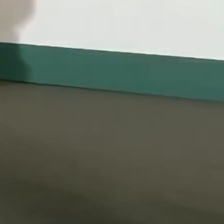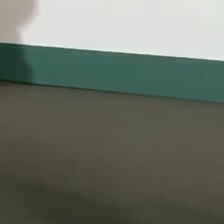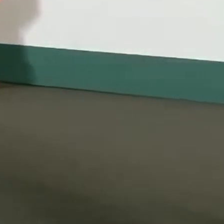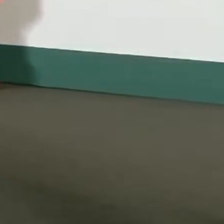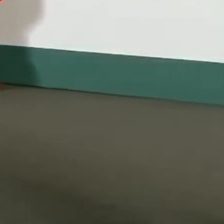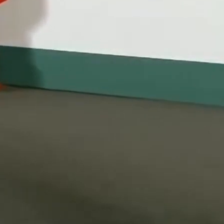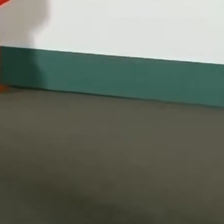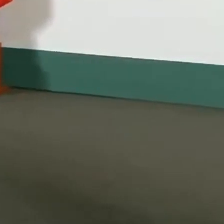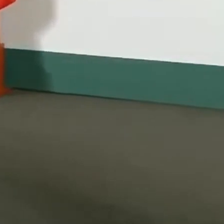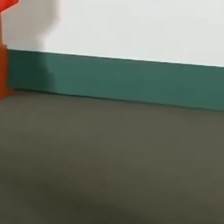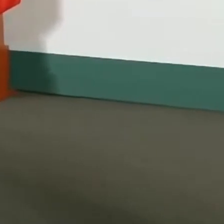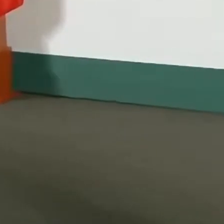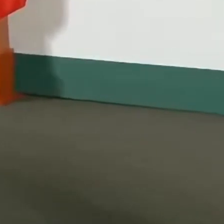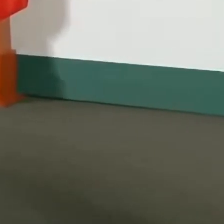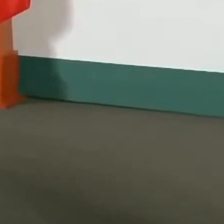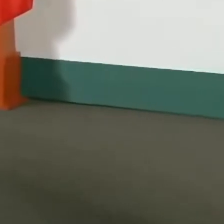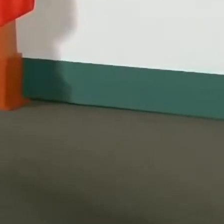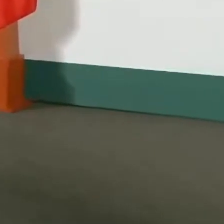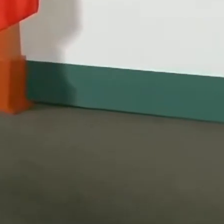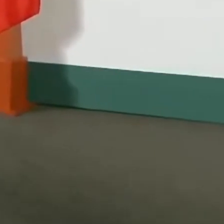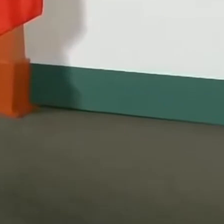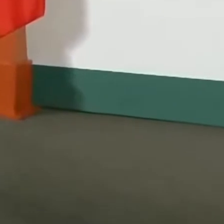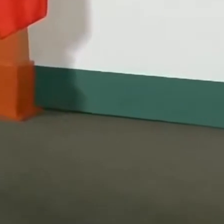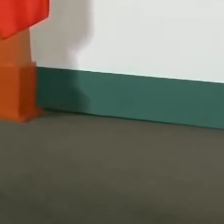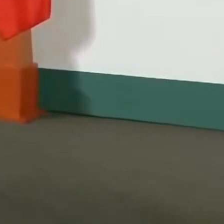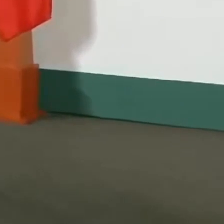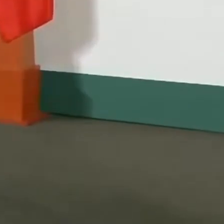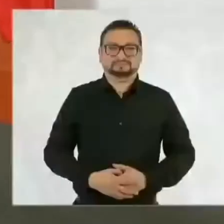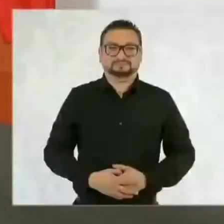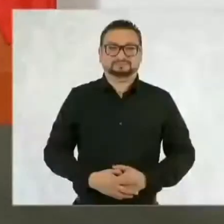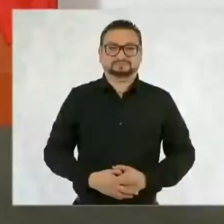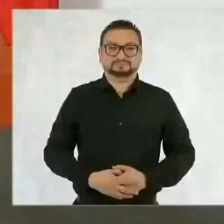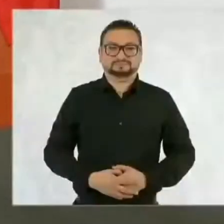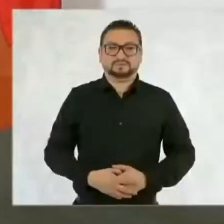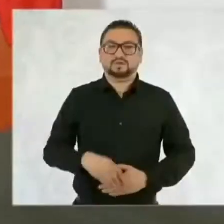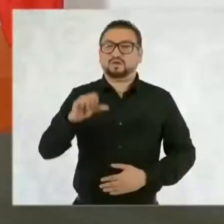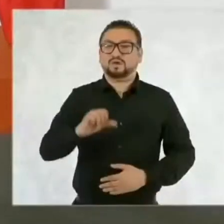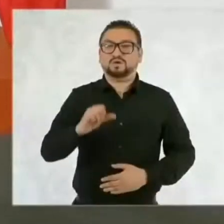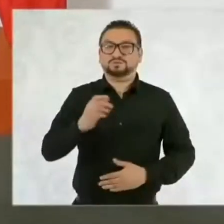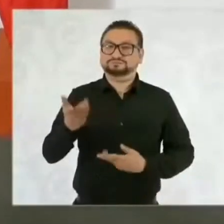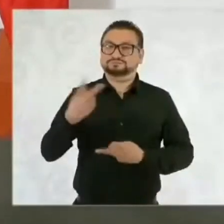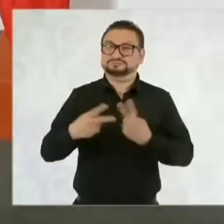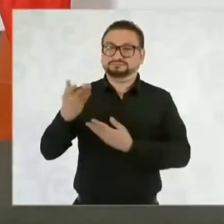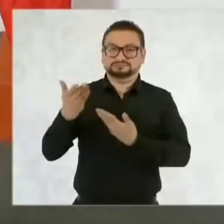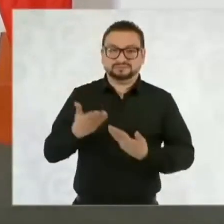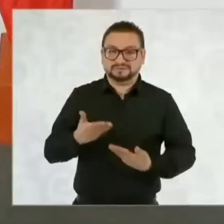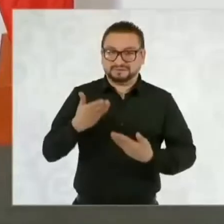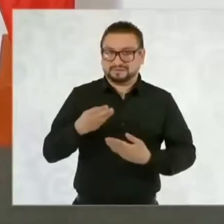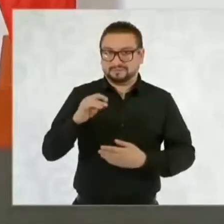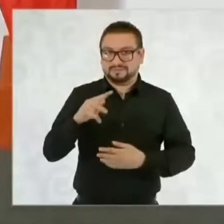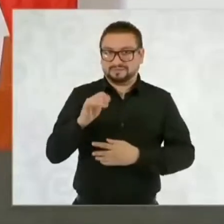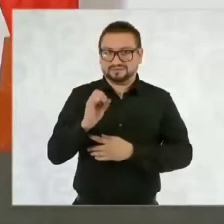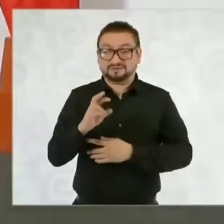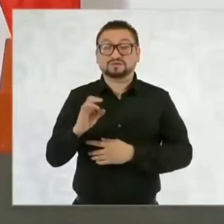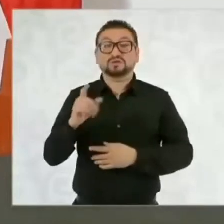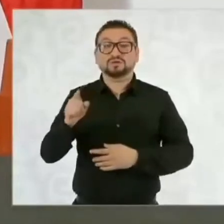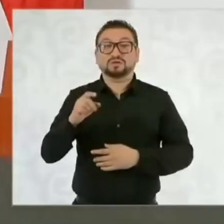Buenos días a todos, a todas. El día de hoy está con nosotros el maestro